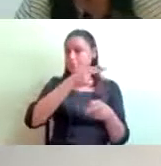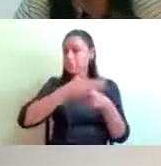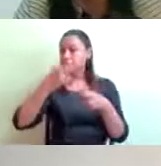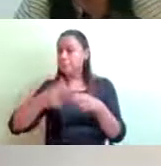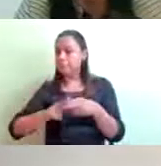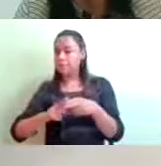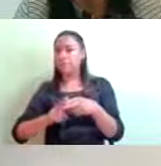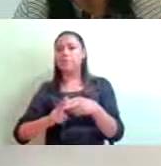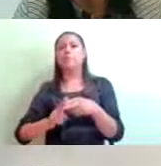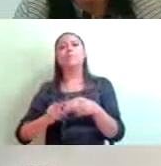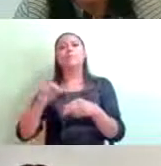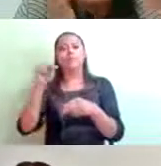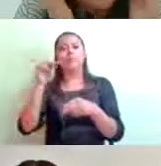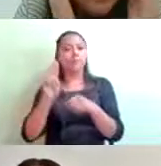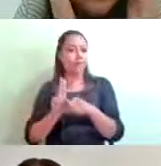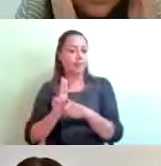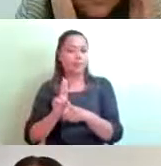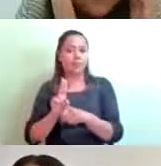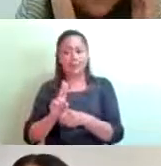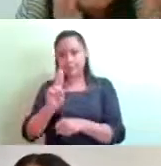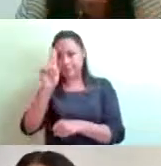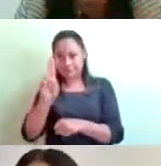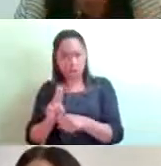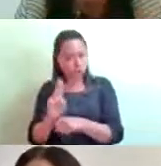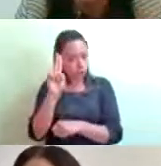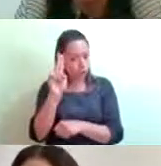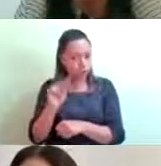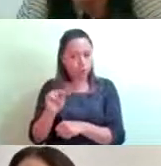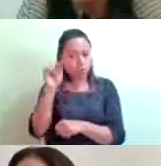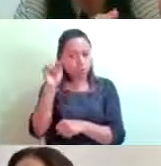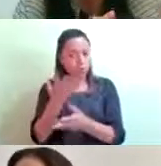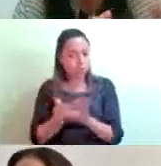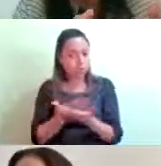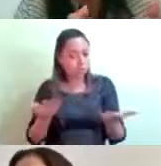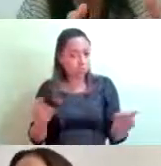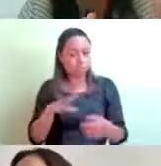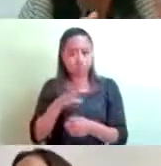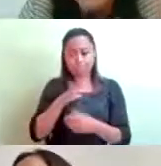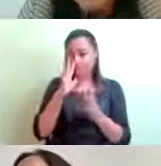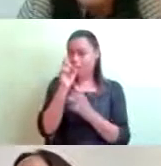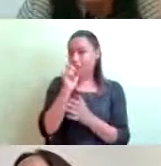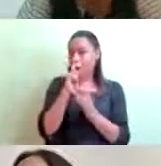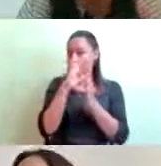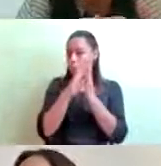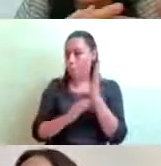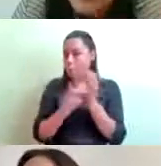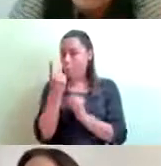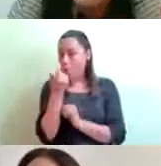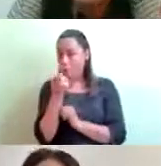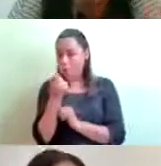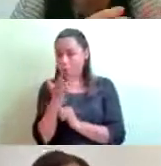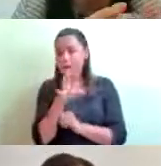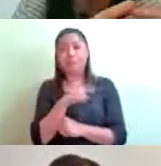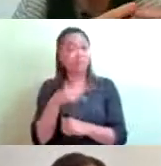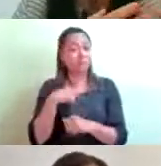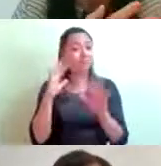ya las zonas con una mayor escasez física del agua, pues identifican y ya sabemos que ya tienen